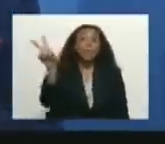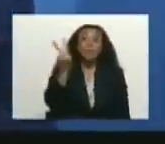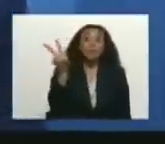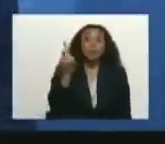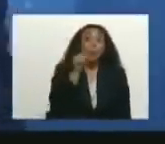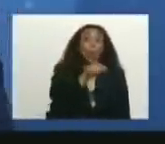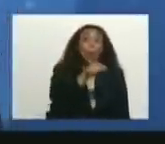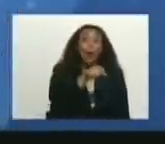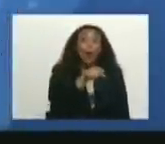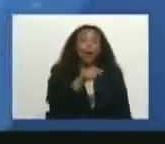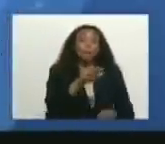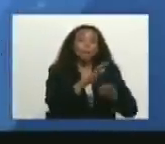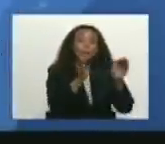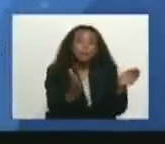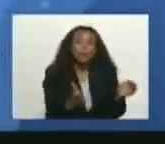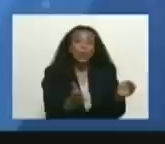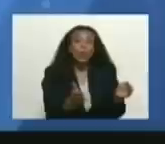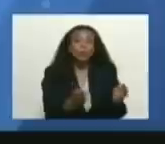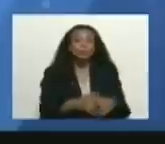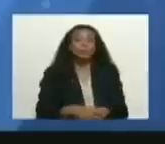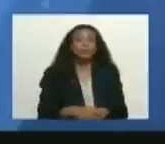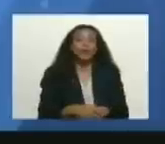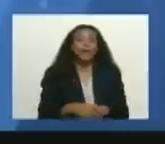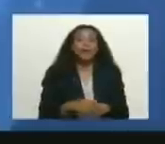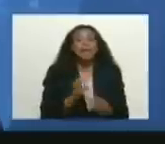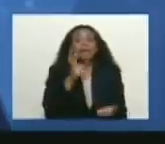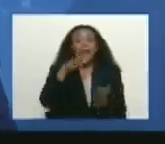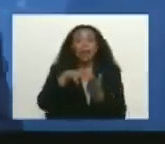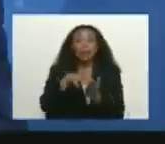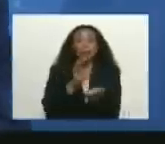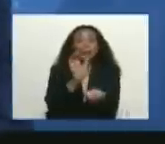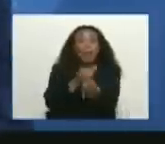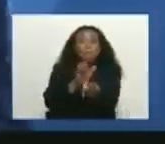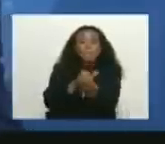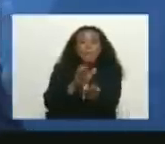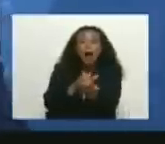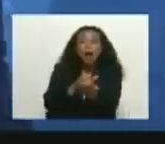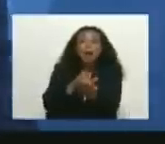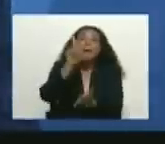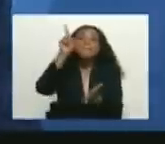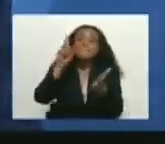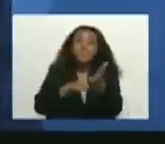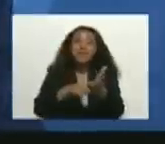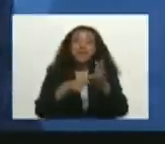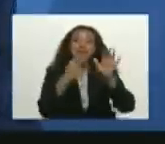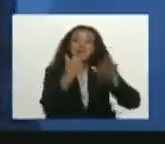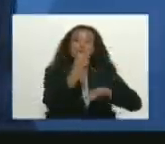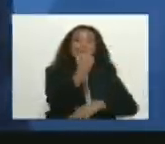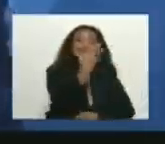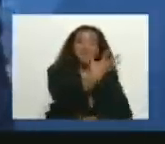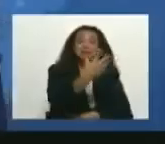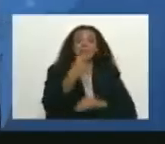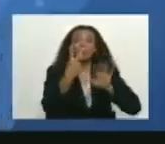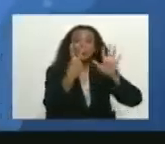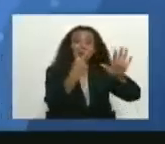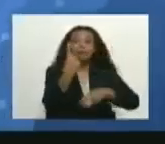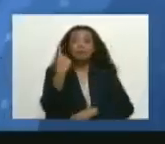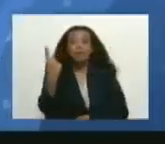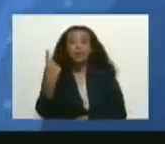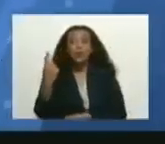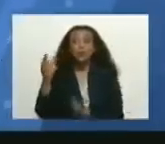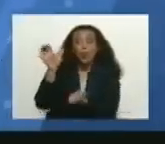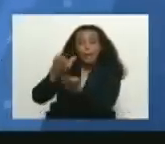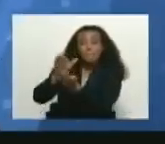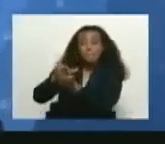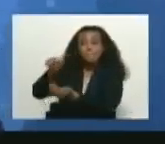la Catedral de Nuestra Señora de la Asunción del estado de Nueva Esparta, 1571. Podríamos estar hablando entonces